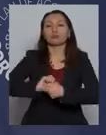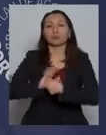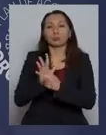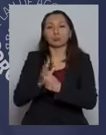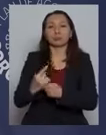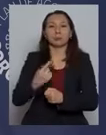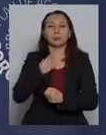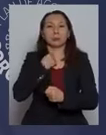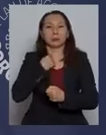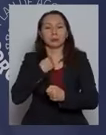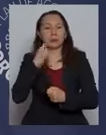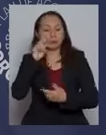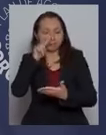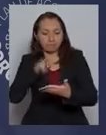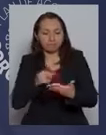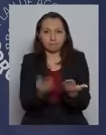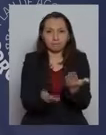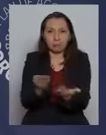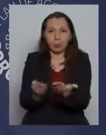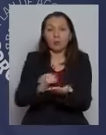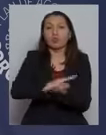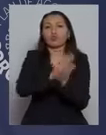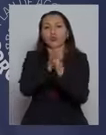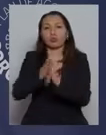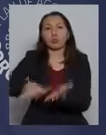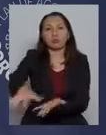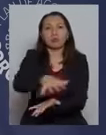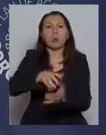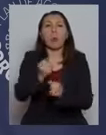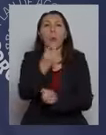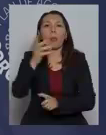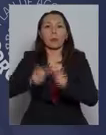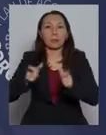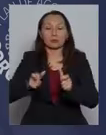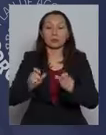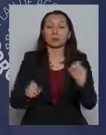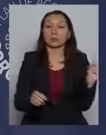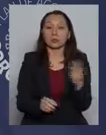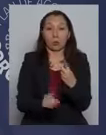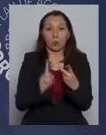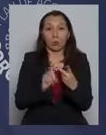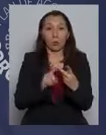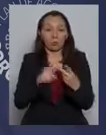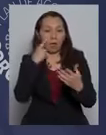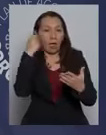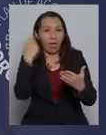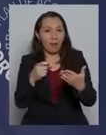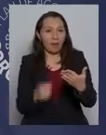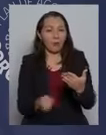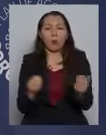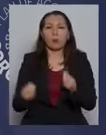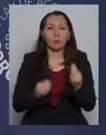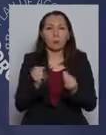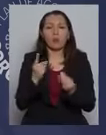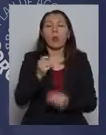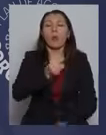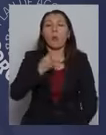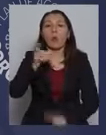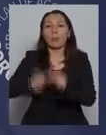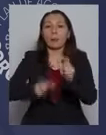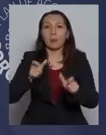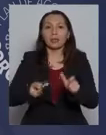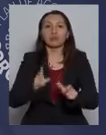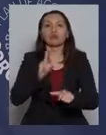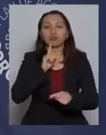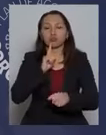con COVID-19 en relación al total de una población. La segunda medida que se evalúa es el número de personas